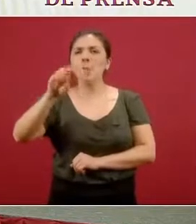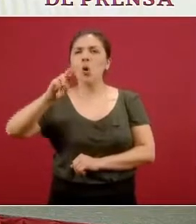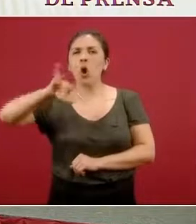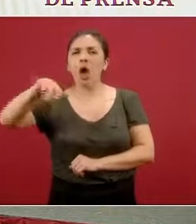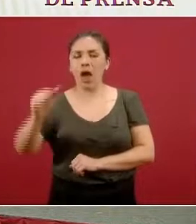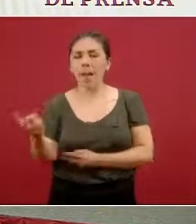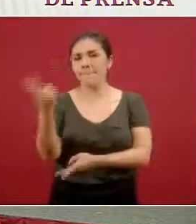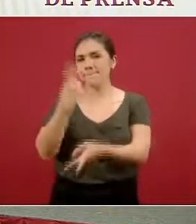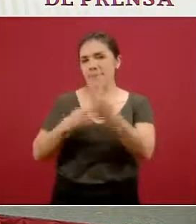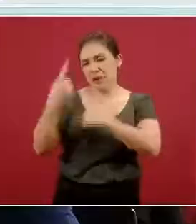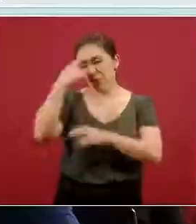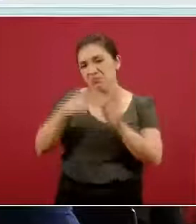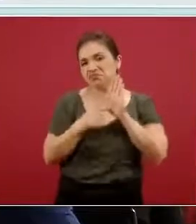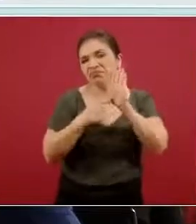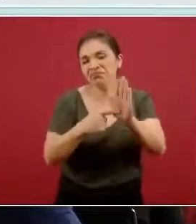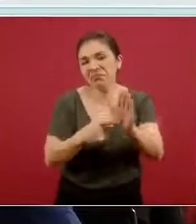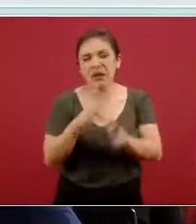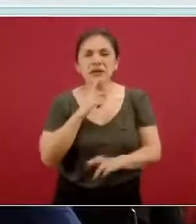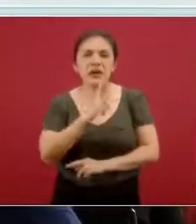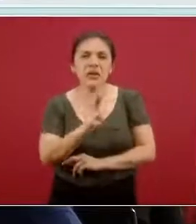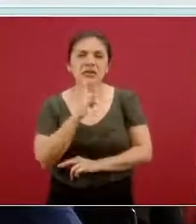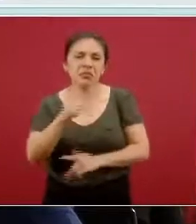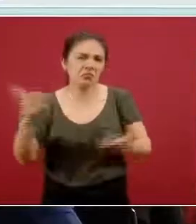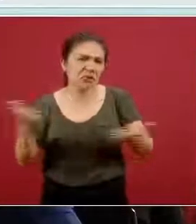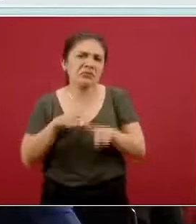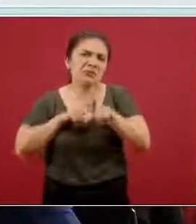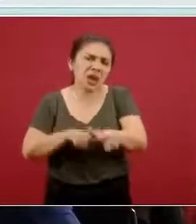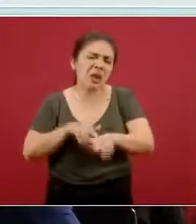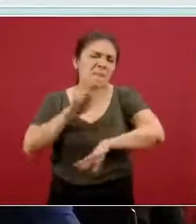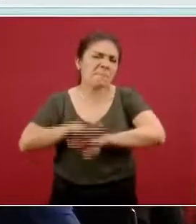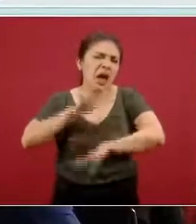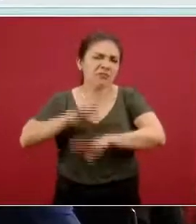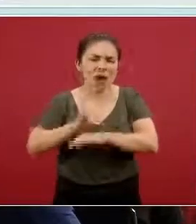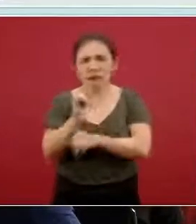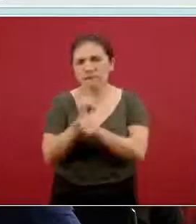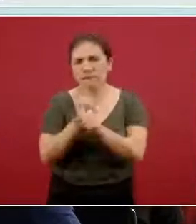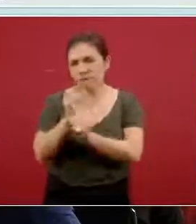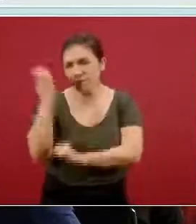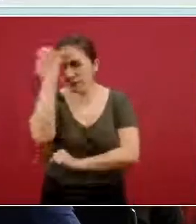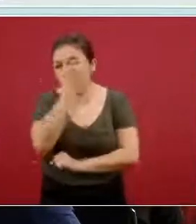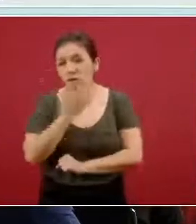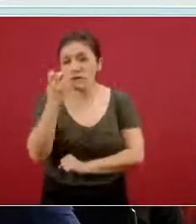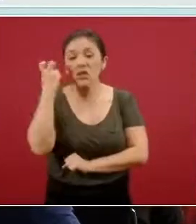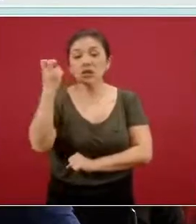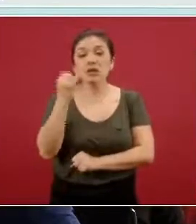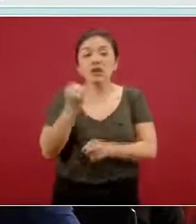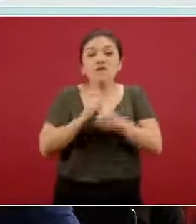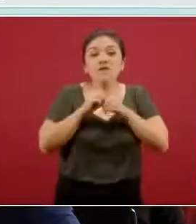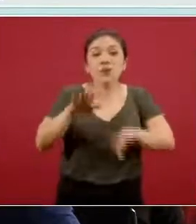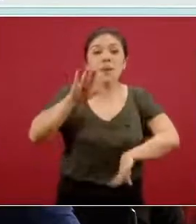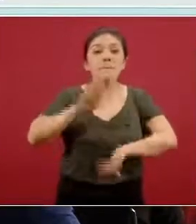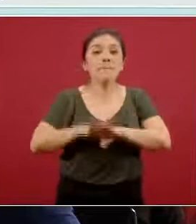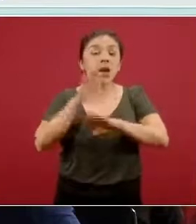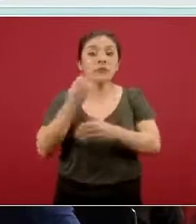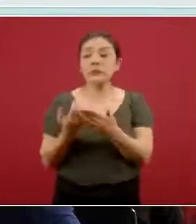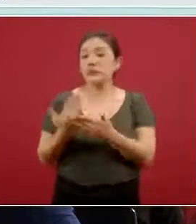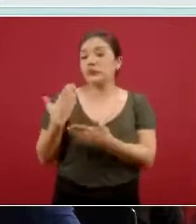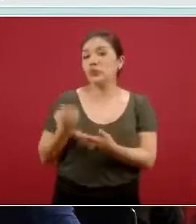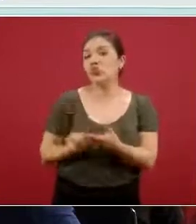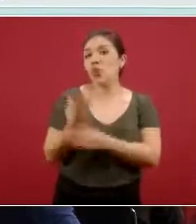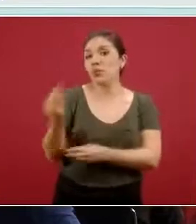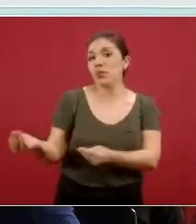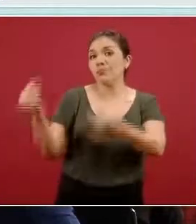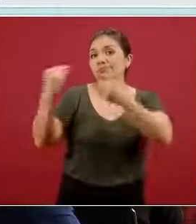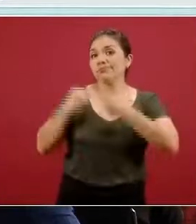resultados preliminares. Ellos han seguido realizando este tipo de análisis y esta es la información más reciente que se